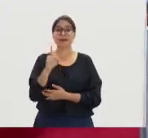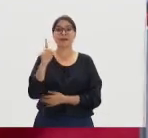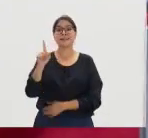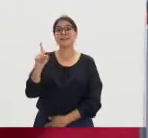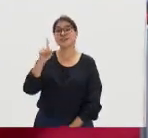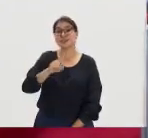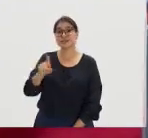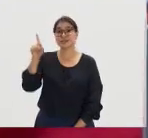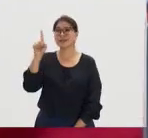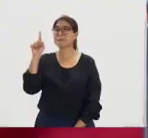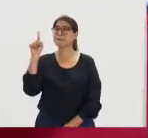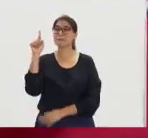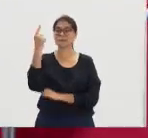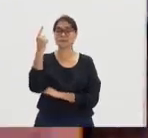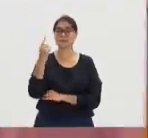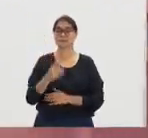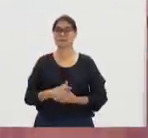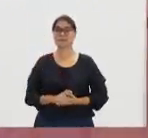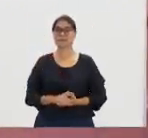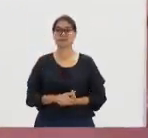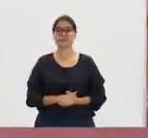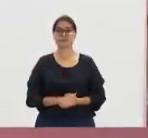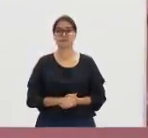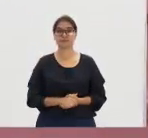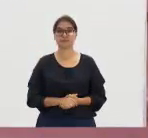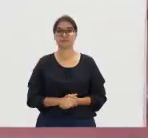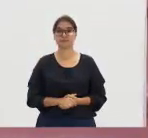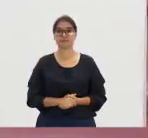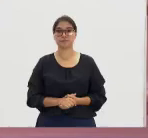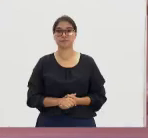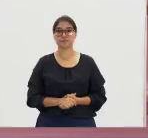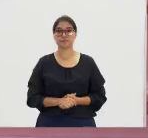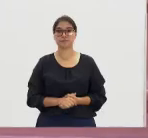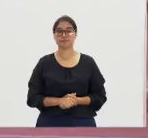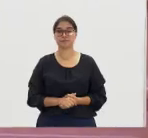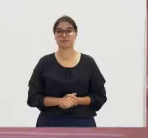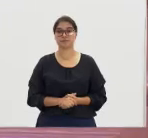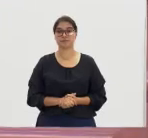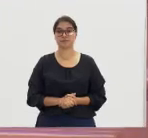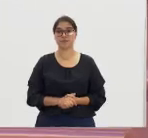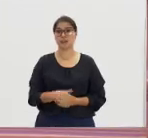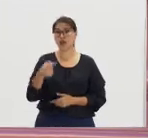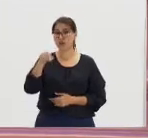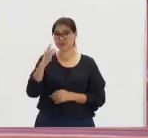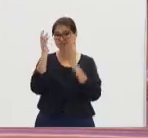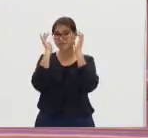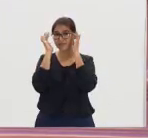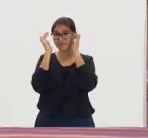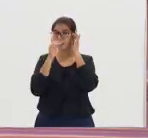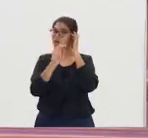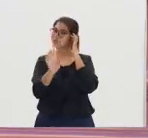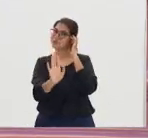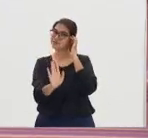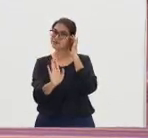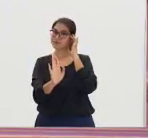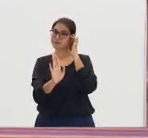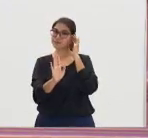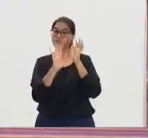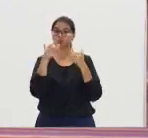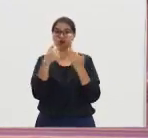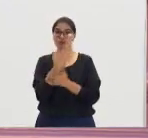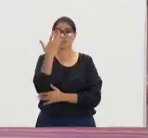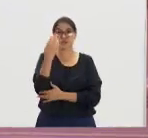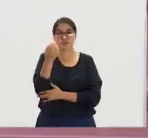es primero. Dígalo conmigo. Dios es primero. No se preocupe, de todas las semanas es suya. Todos los días úselos